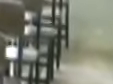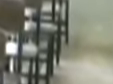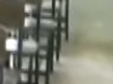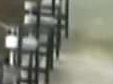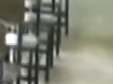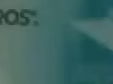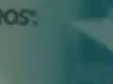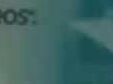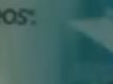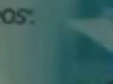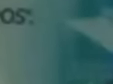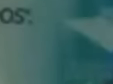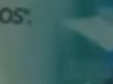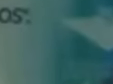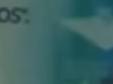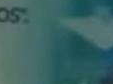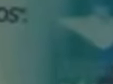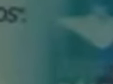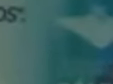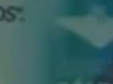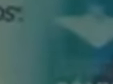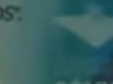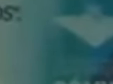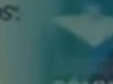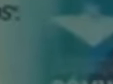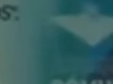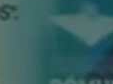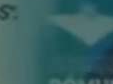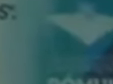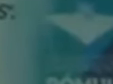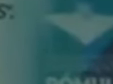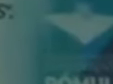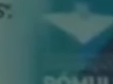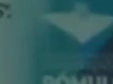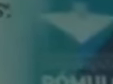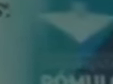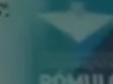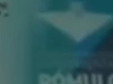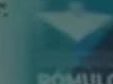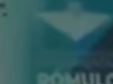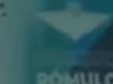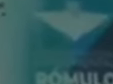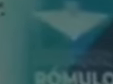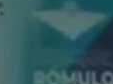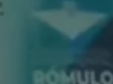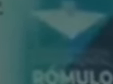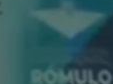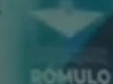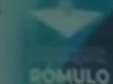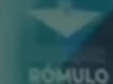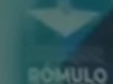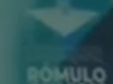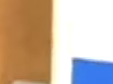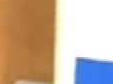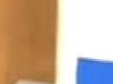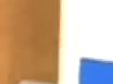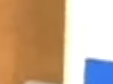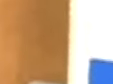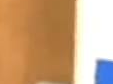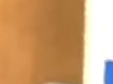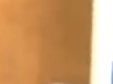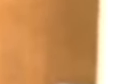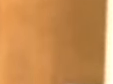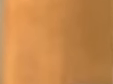estudiantes laboratorios equipados para asignaturas prácticas 10 butacas odontológicas sala de rehabilitación o